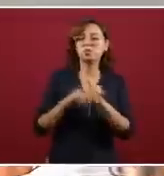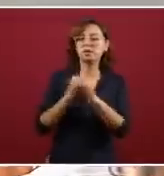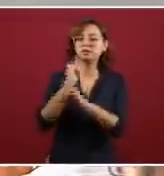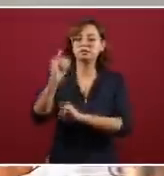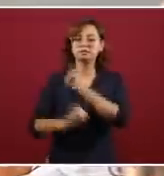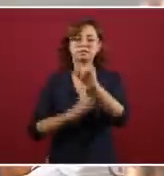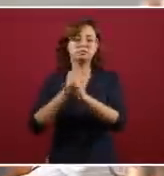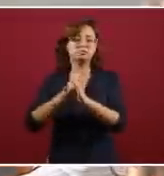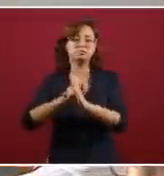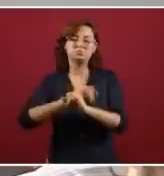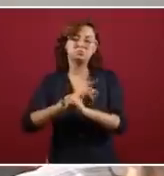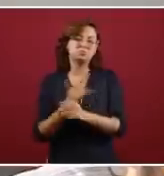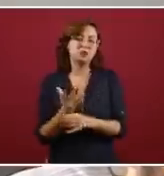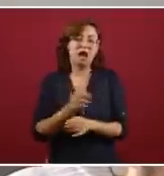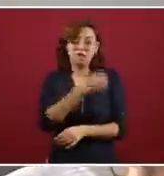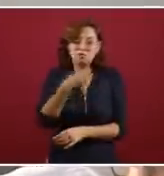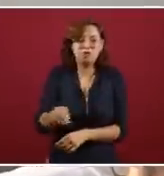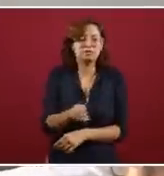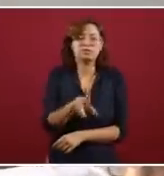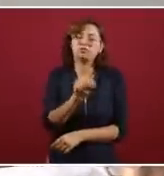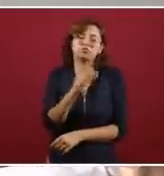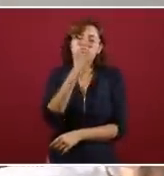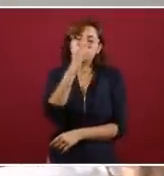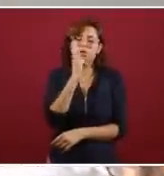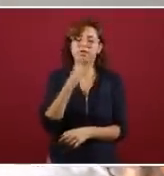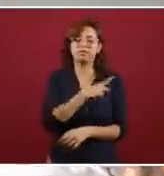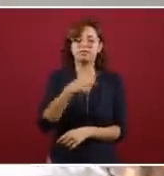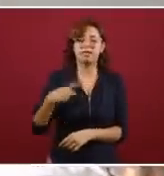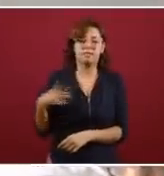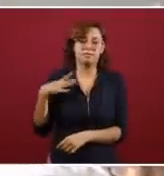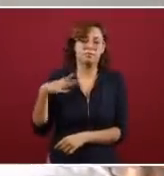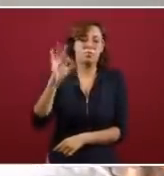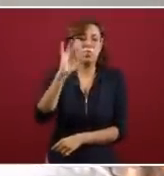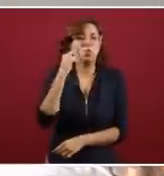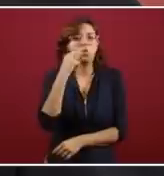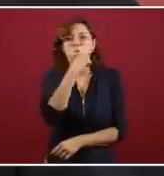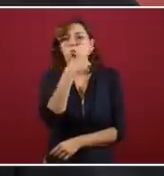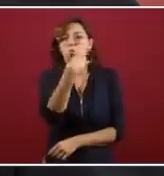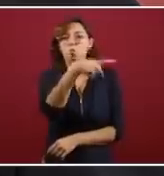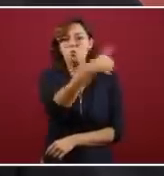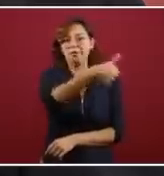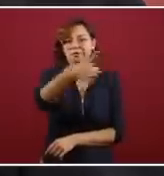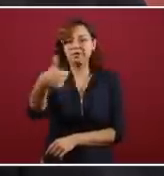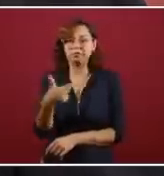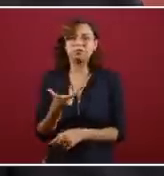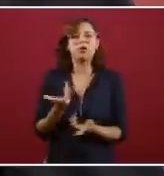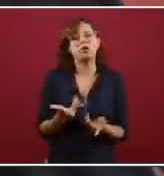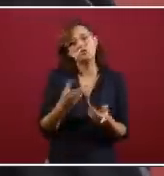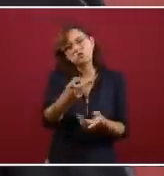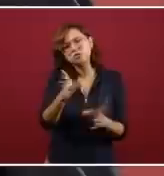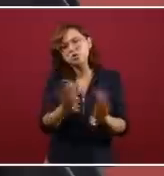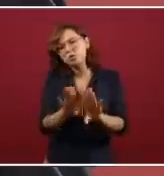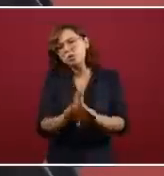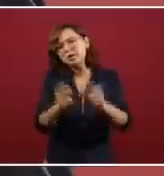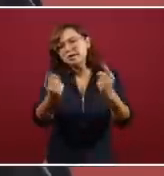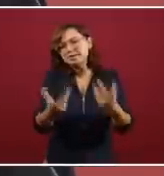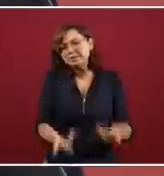certificable, porque debe de ser voluntaria. Sí, hay esta corriente que yo